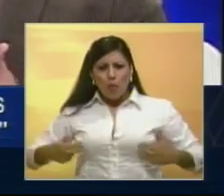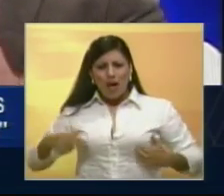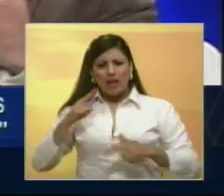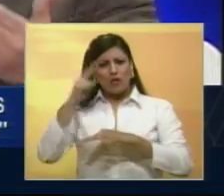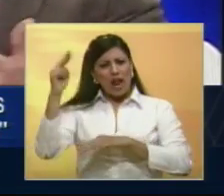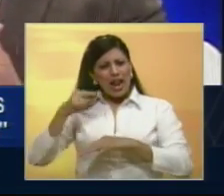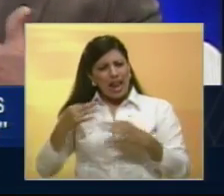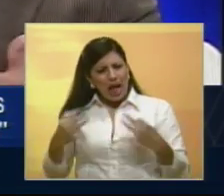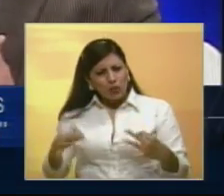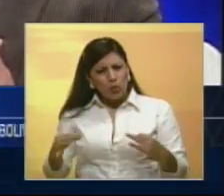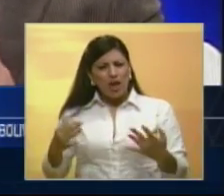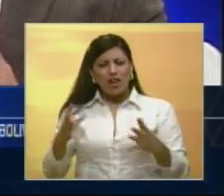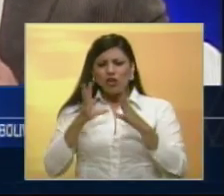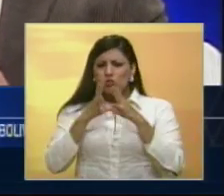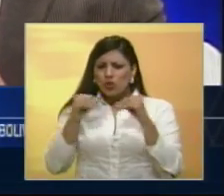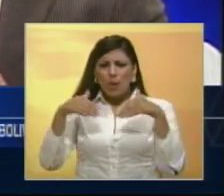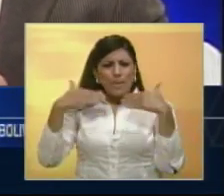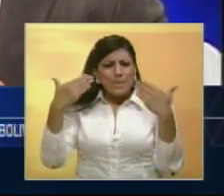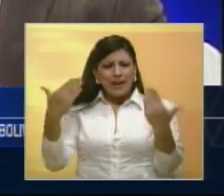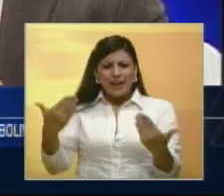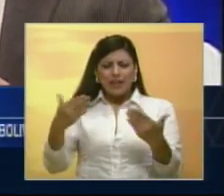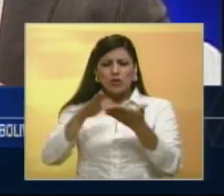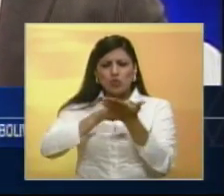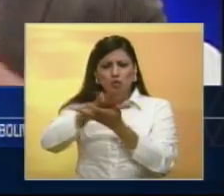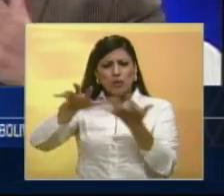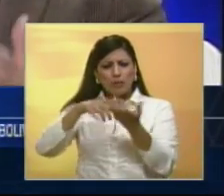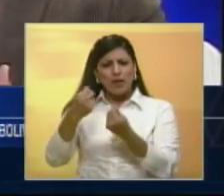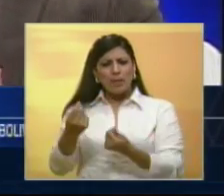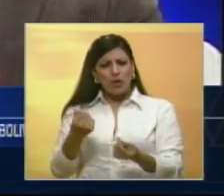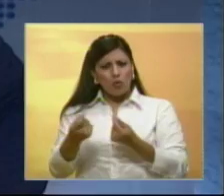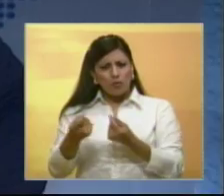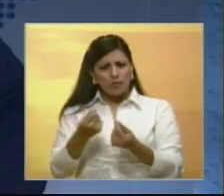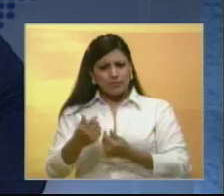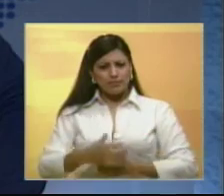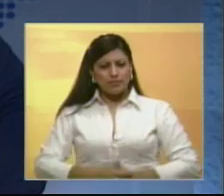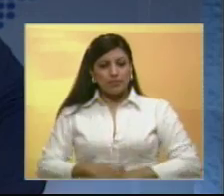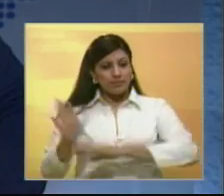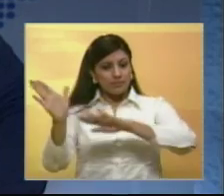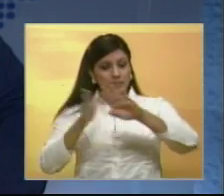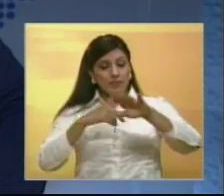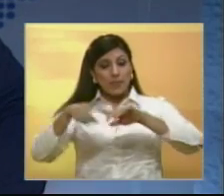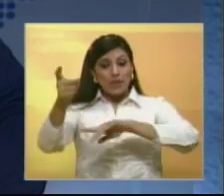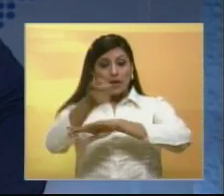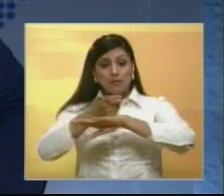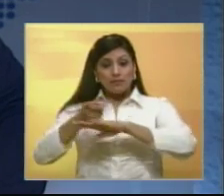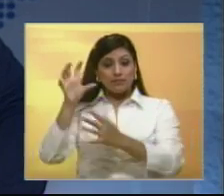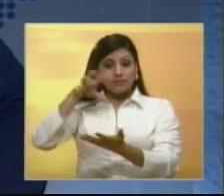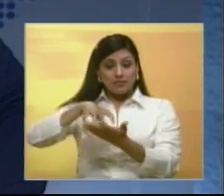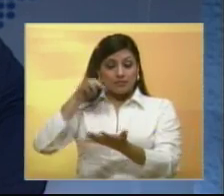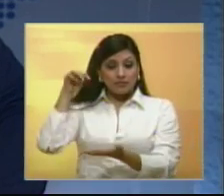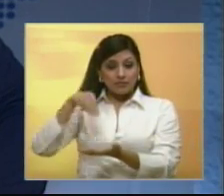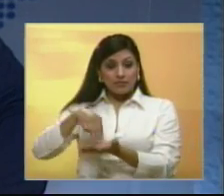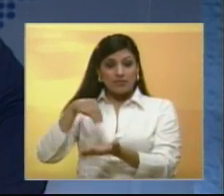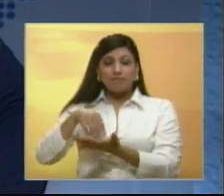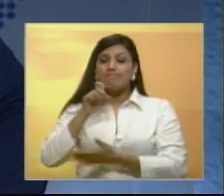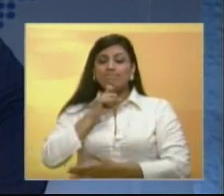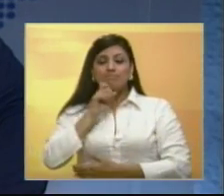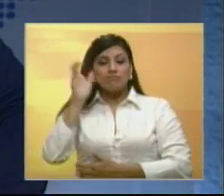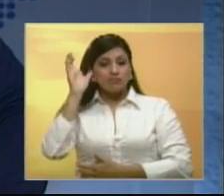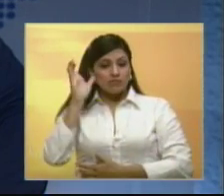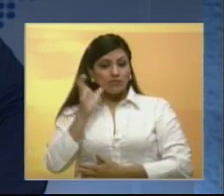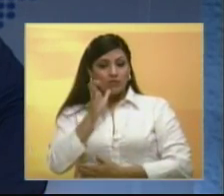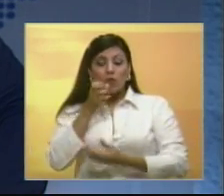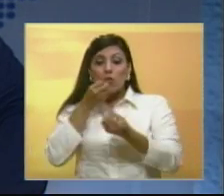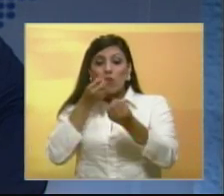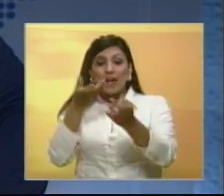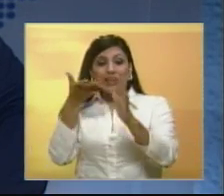como naturales, para solventar la crisis económica que atraviesa. El gobernador del estado Miranda, Enrique Capriles,